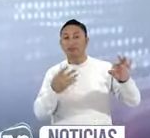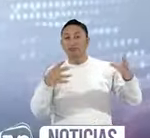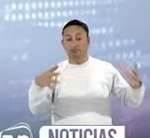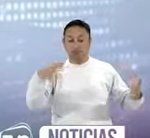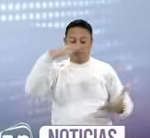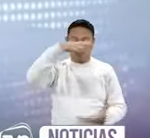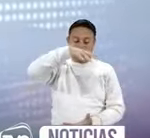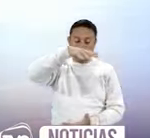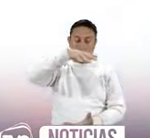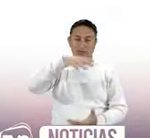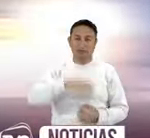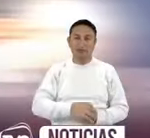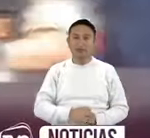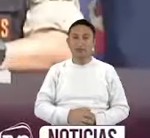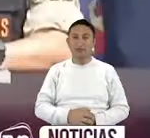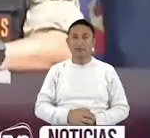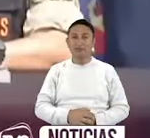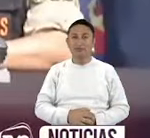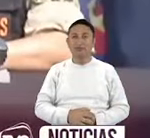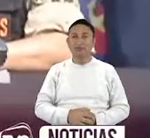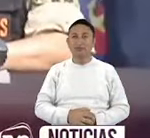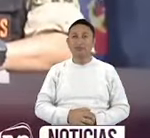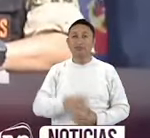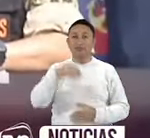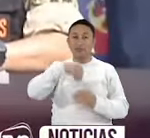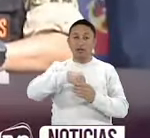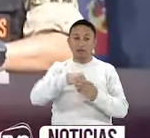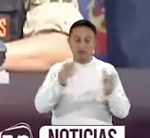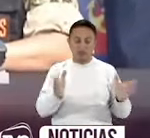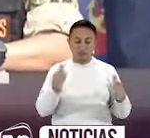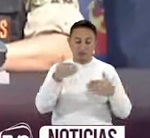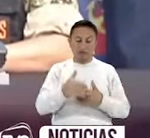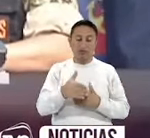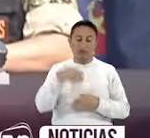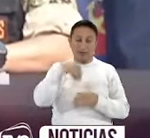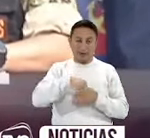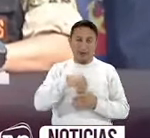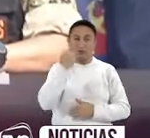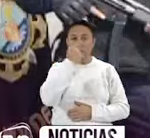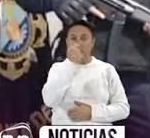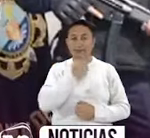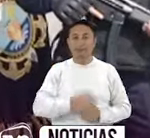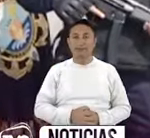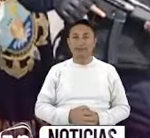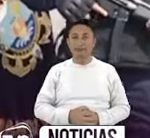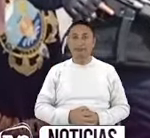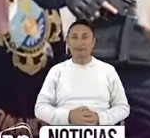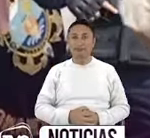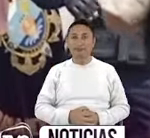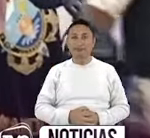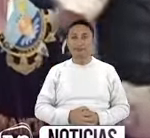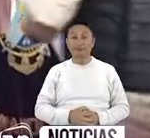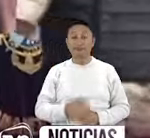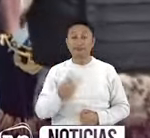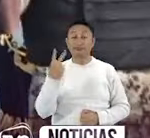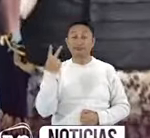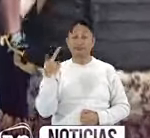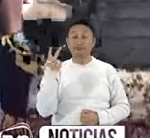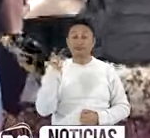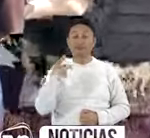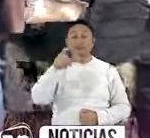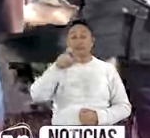maletas con aparentes bloques con sustancias sujetas a fiscalización. Los hoy aprendidos fueron localizados en este